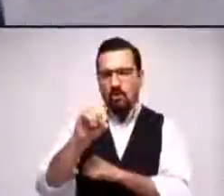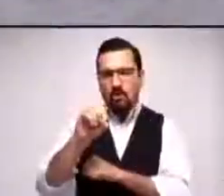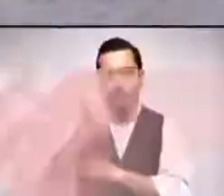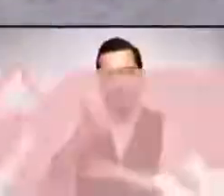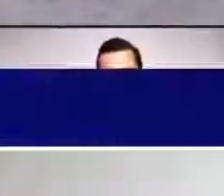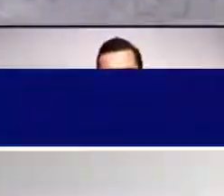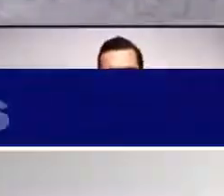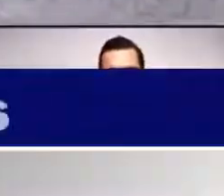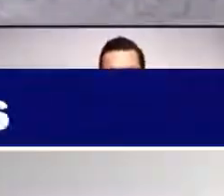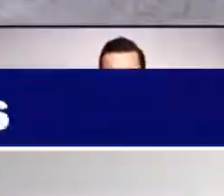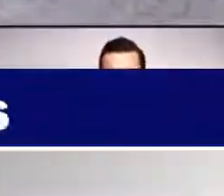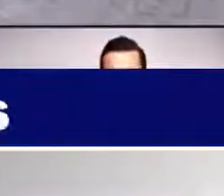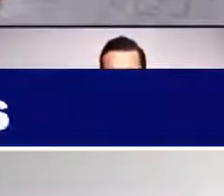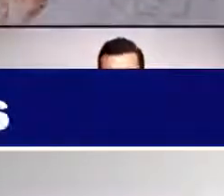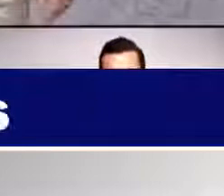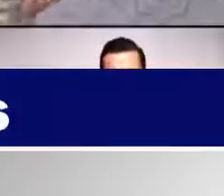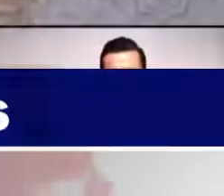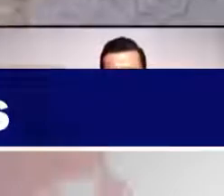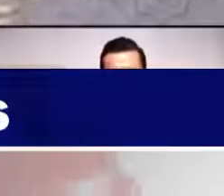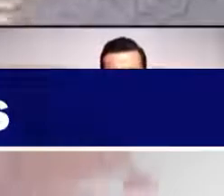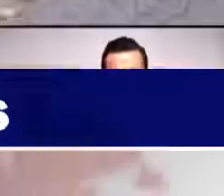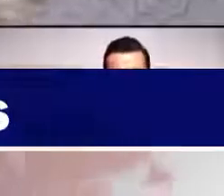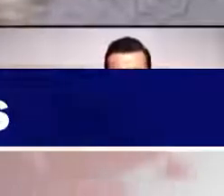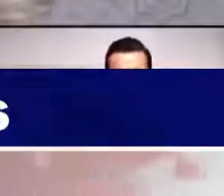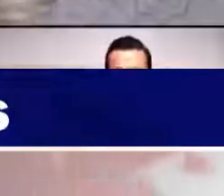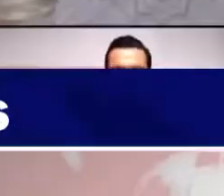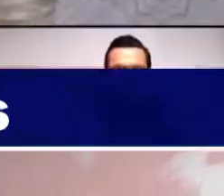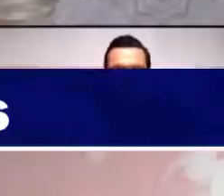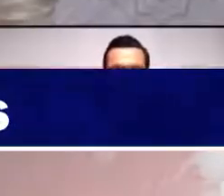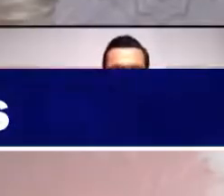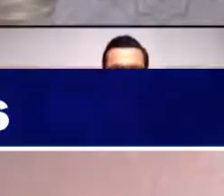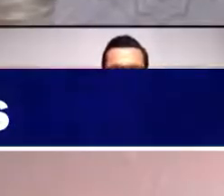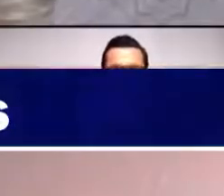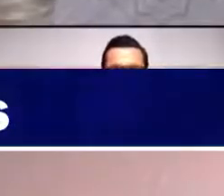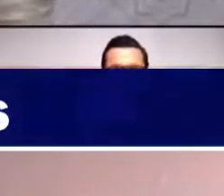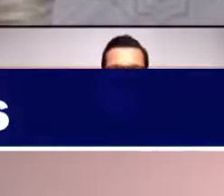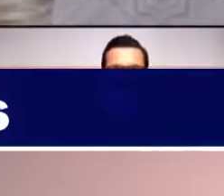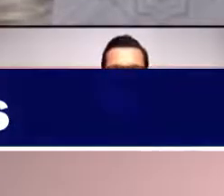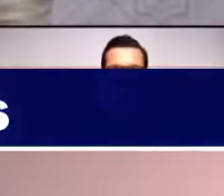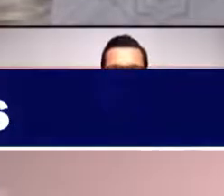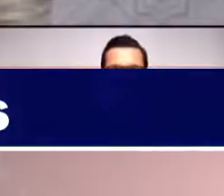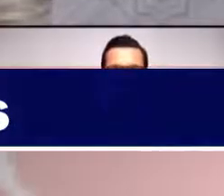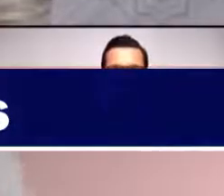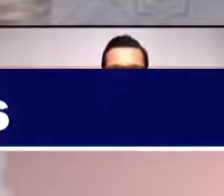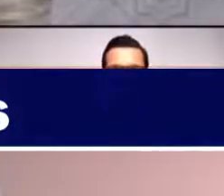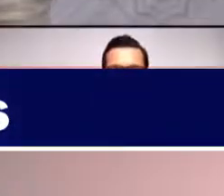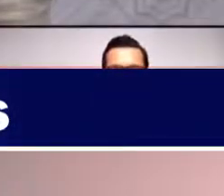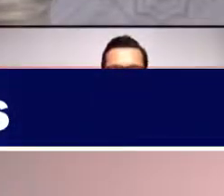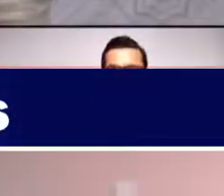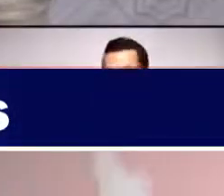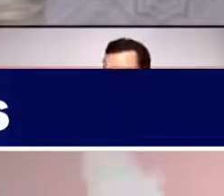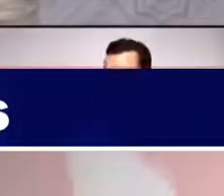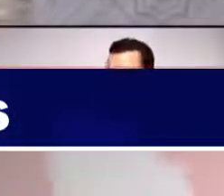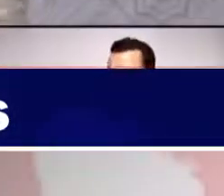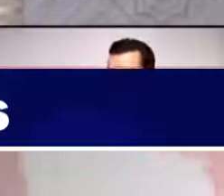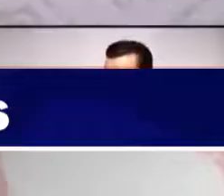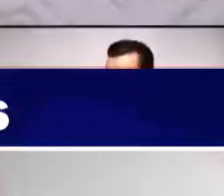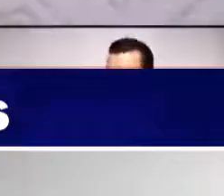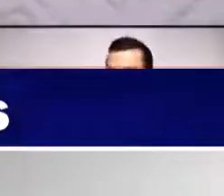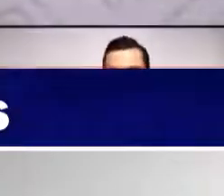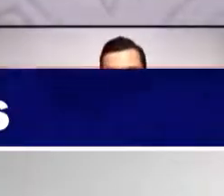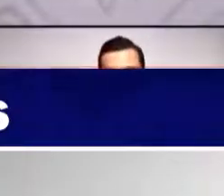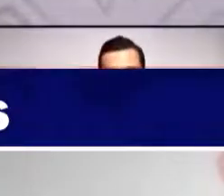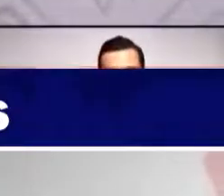Con 264 nuevos casos de contagio y 26 fallecimientos por COVID-19, la de ayer fue la jornada de mayor impacto desde el inicio